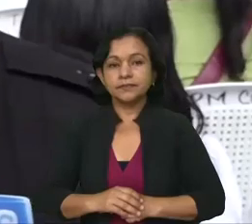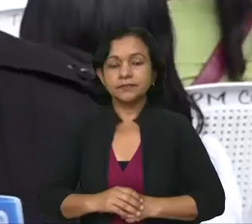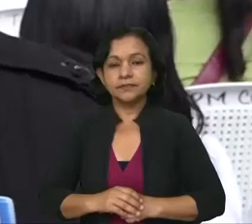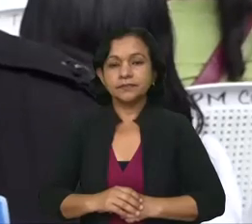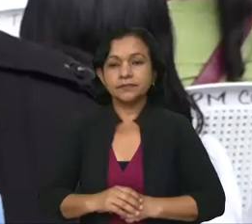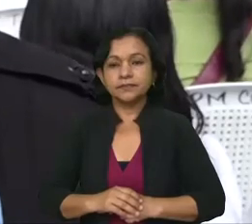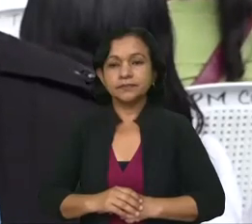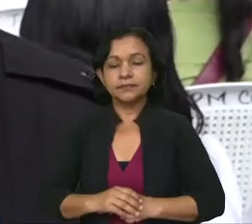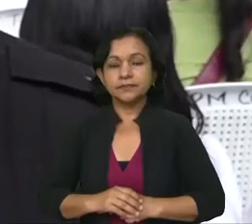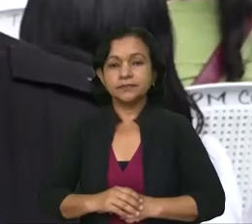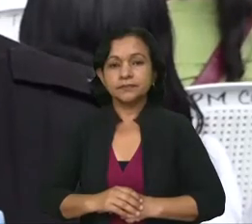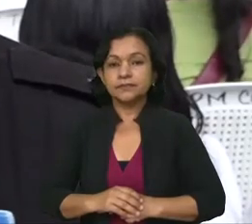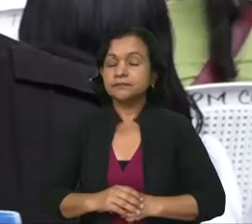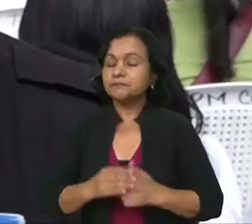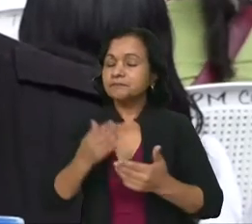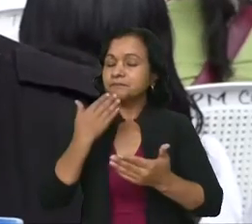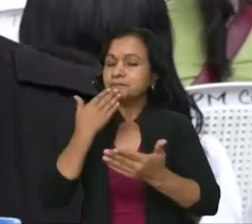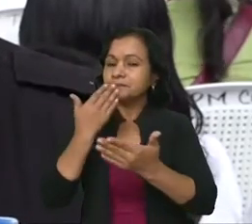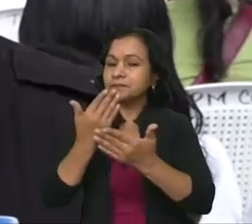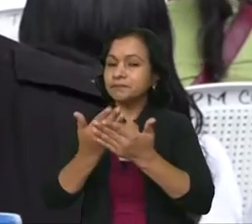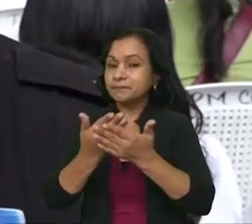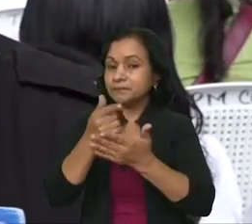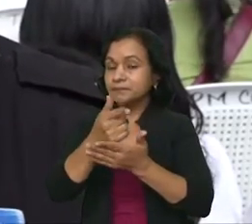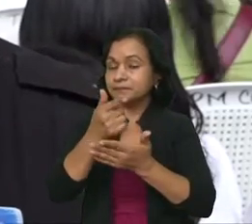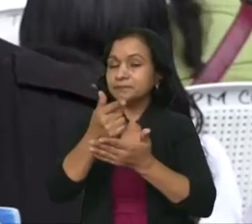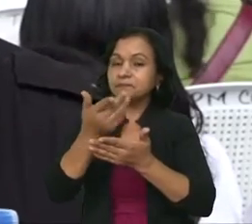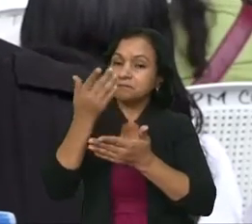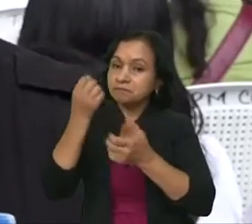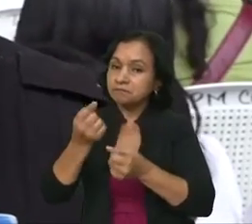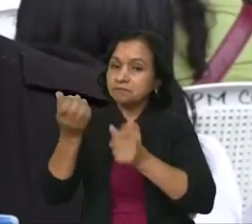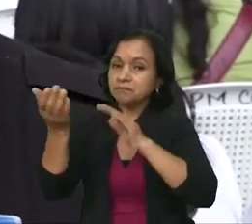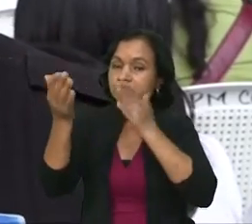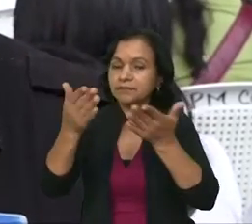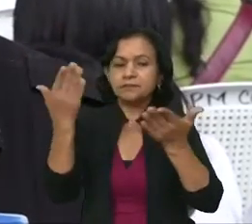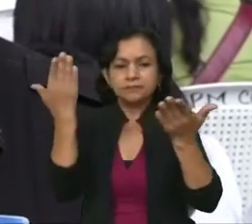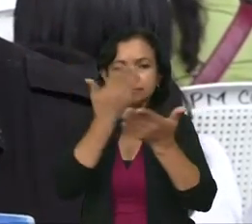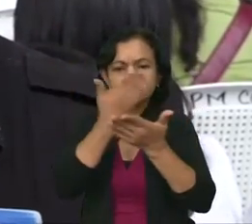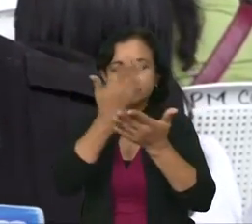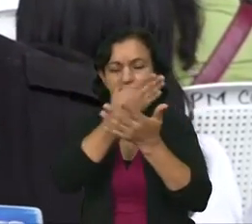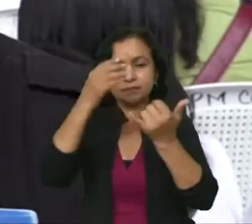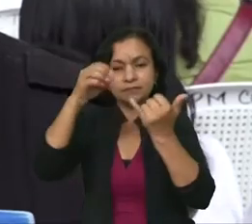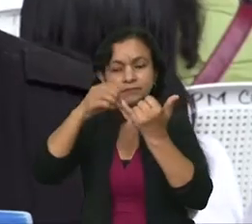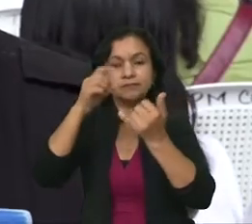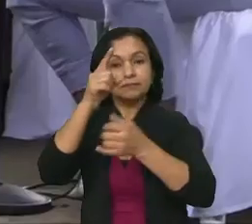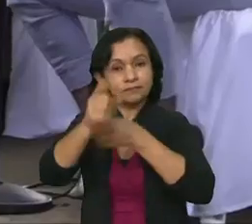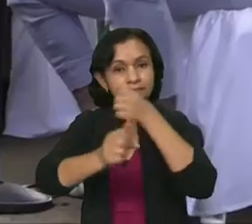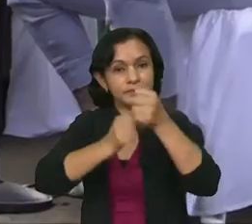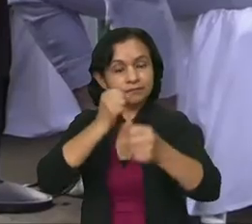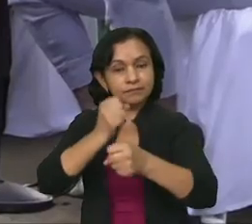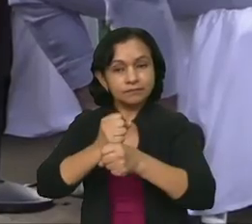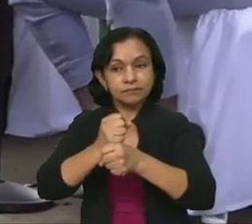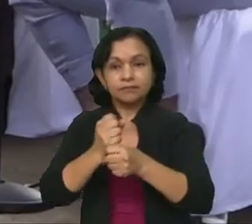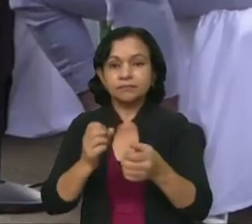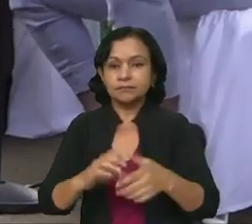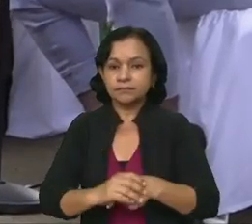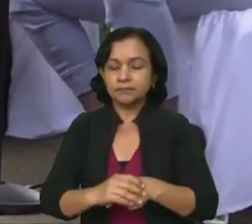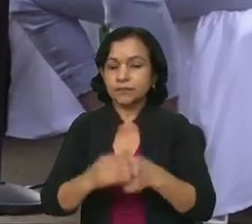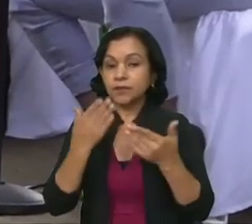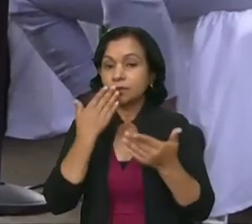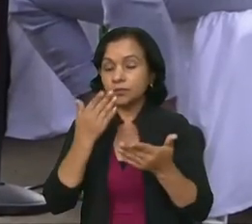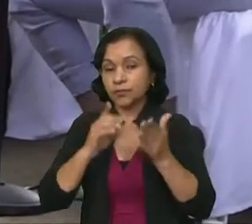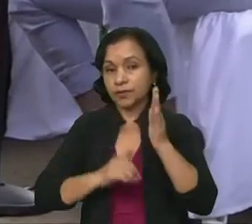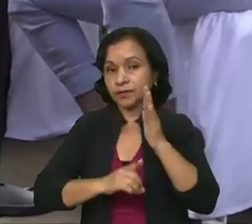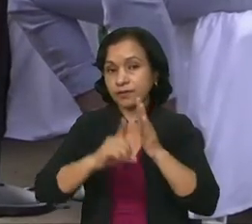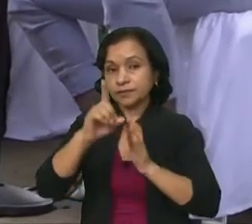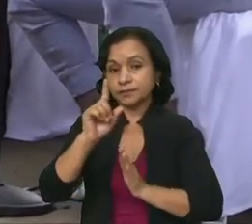Bueno, pues gracias a él, pues nosotros estamos estudiando hoy una carrera técnica por un año, pues y ha sido un gran avance para